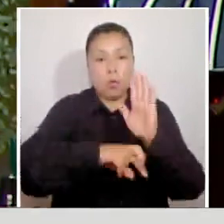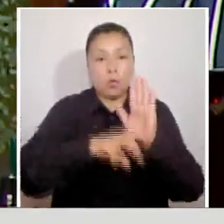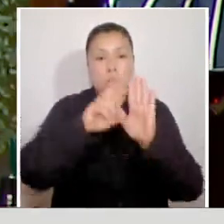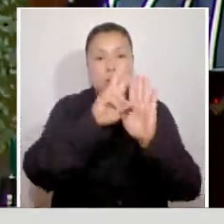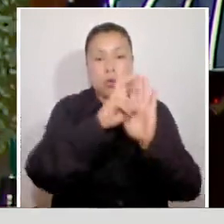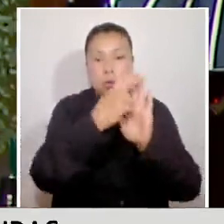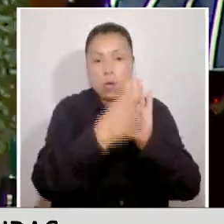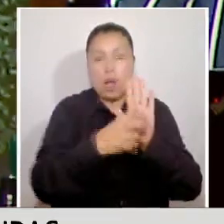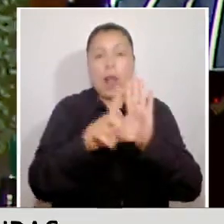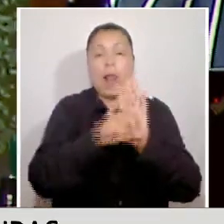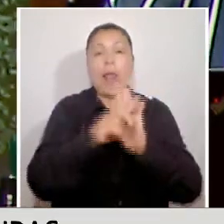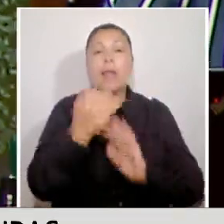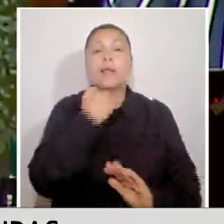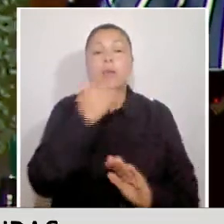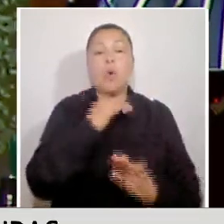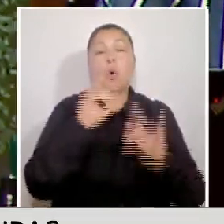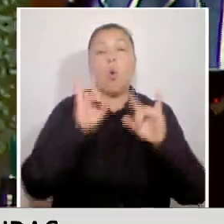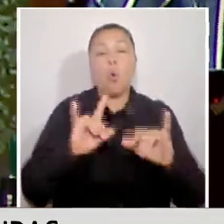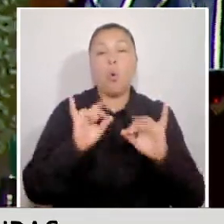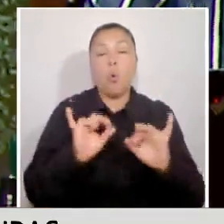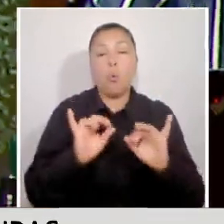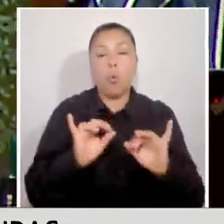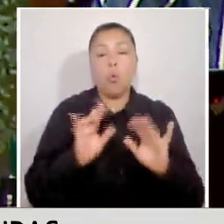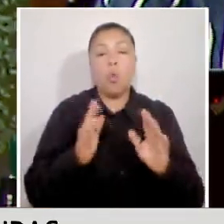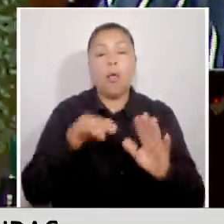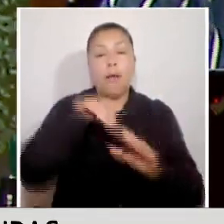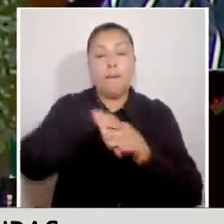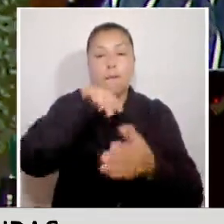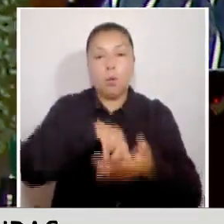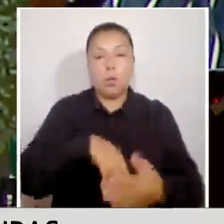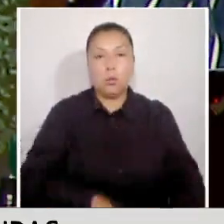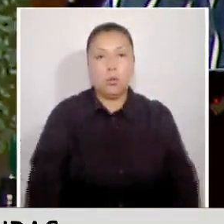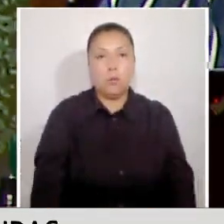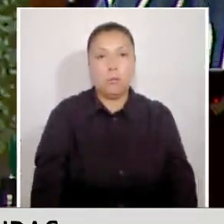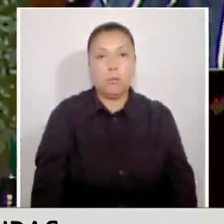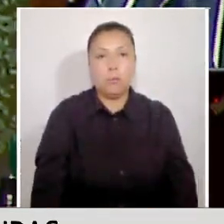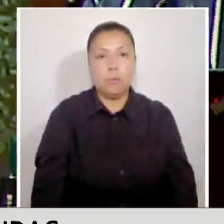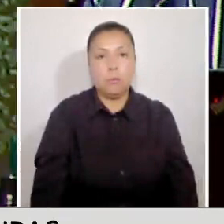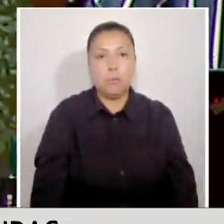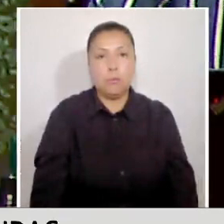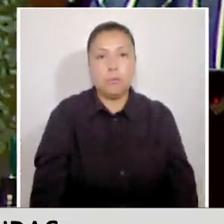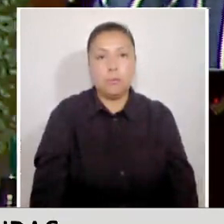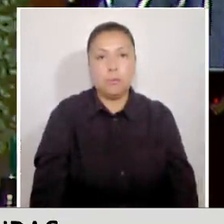simple o común en votación